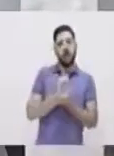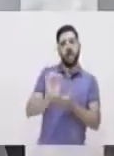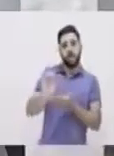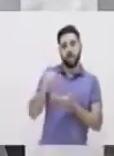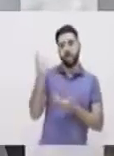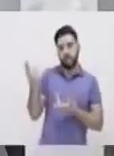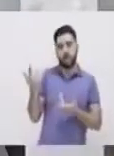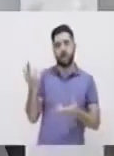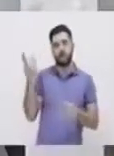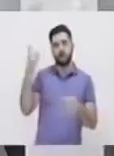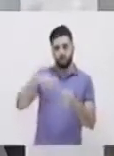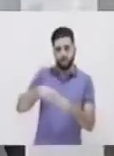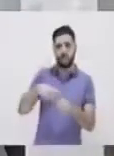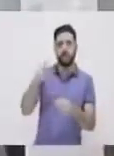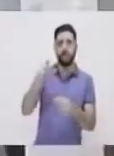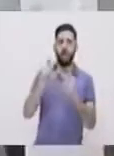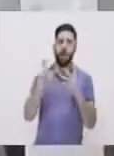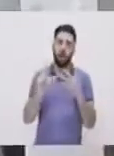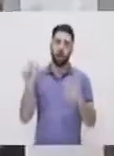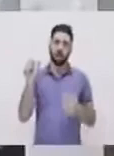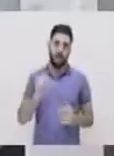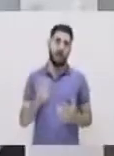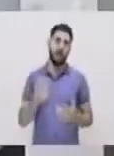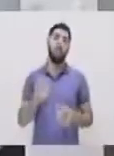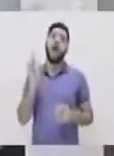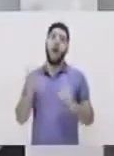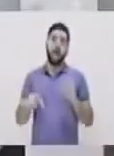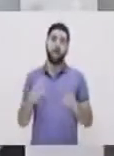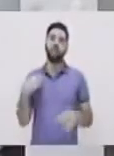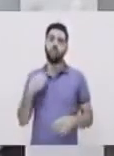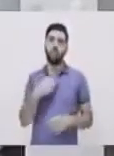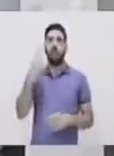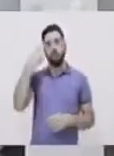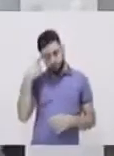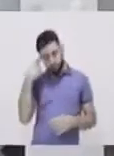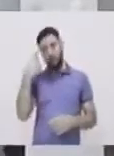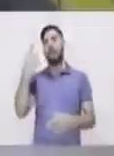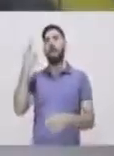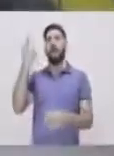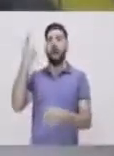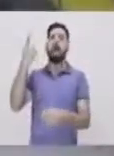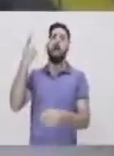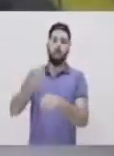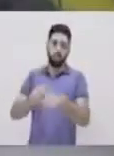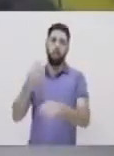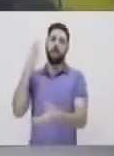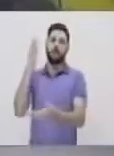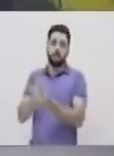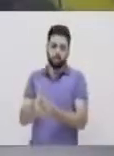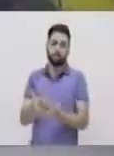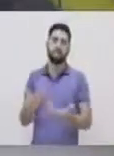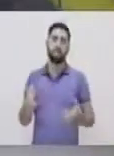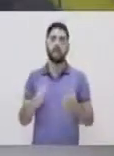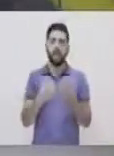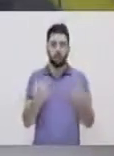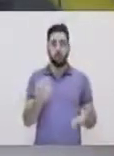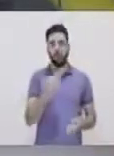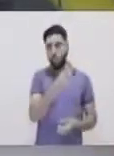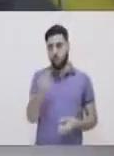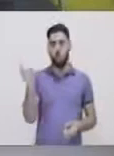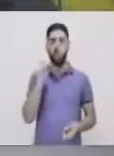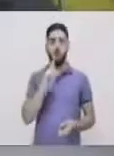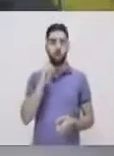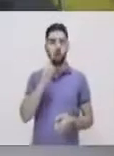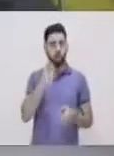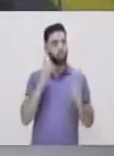porque eso es significativo, es algo que sin querer también influye la música, ¿verdad? Así que jóvenes, por